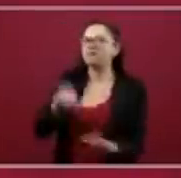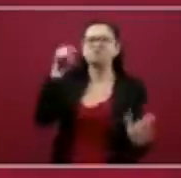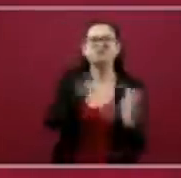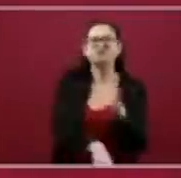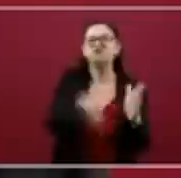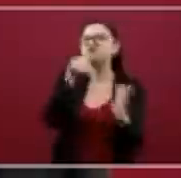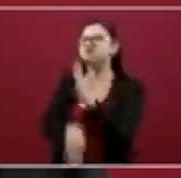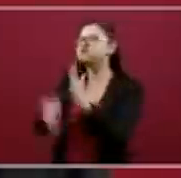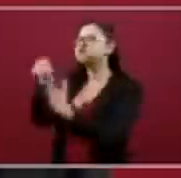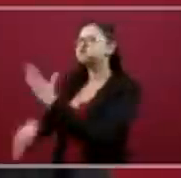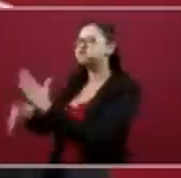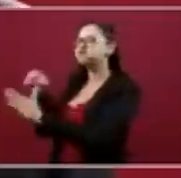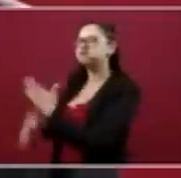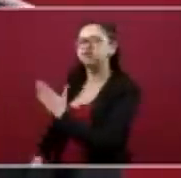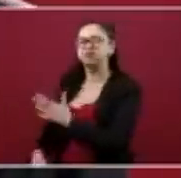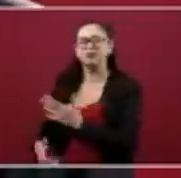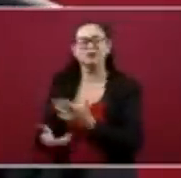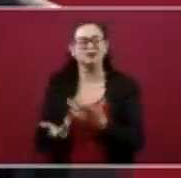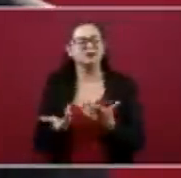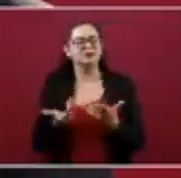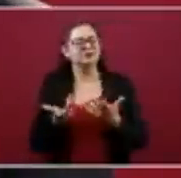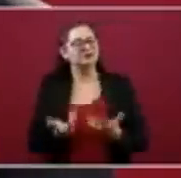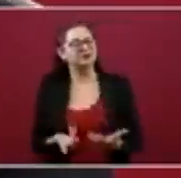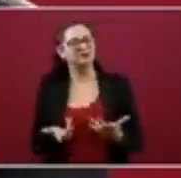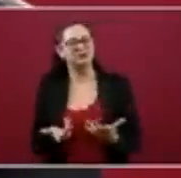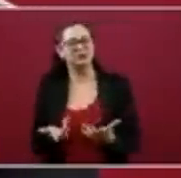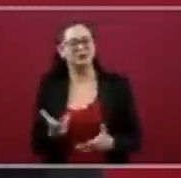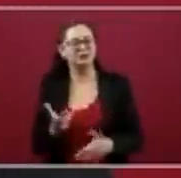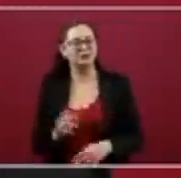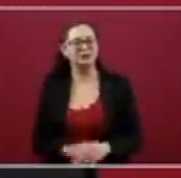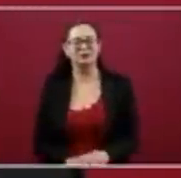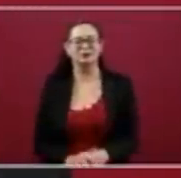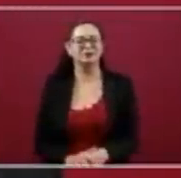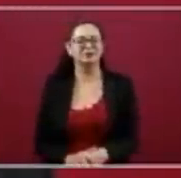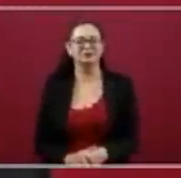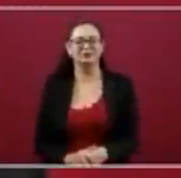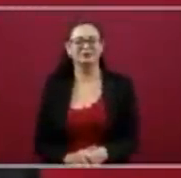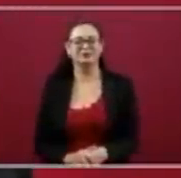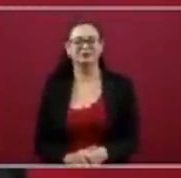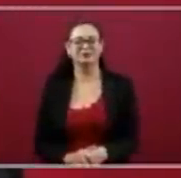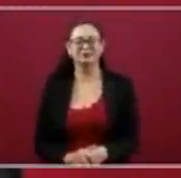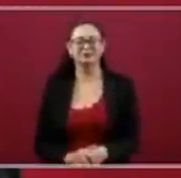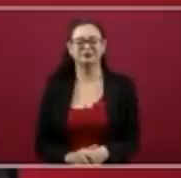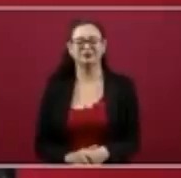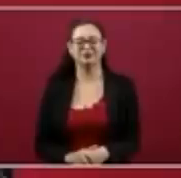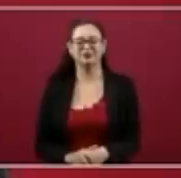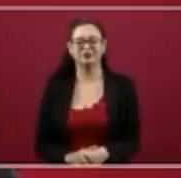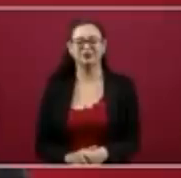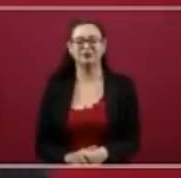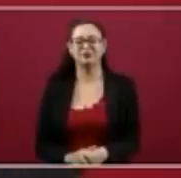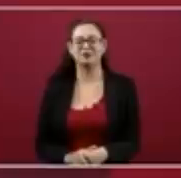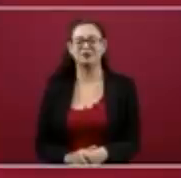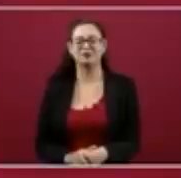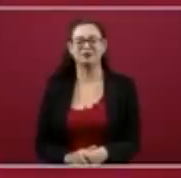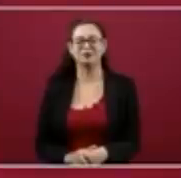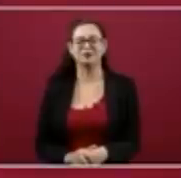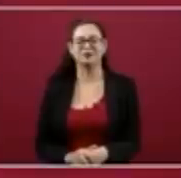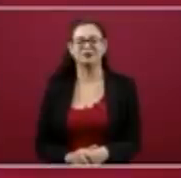Entonces, por eso, insisto, la condena no debe ser solo a los